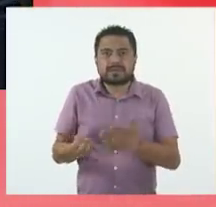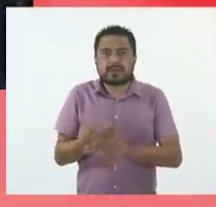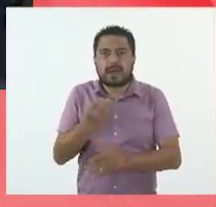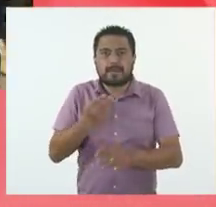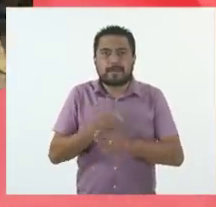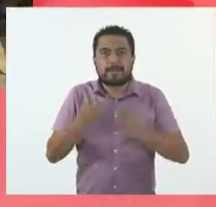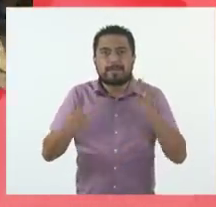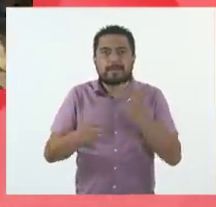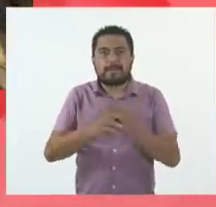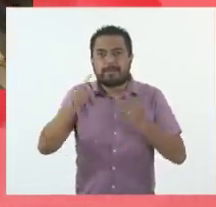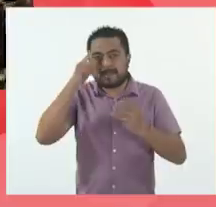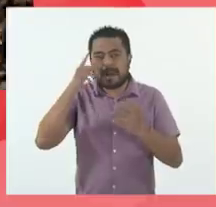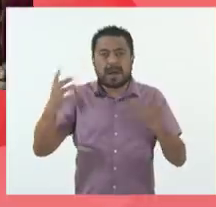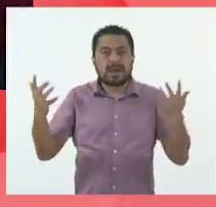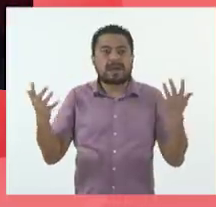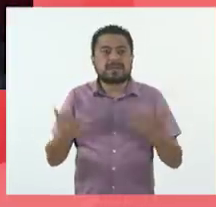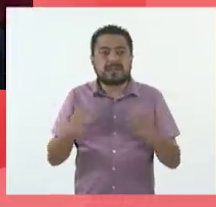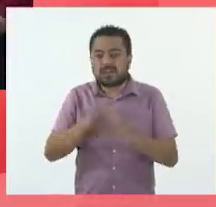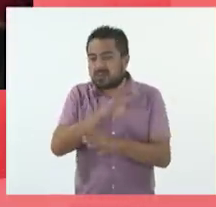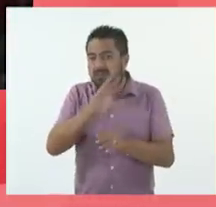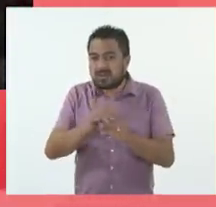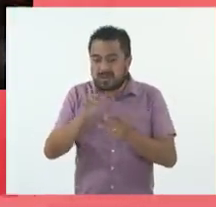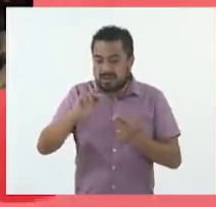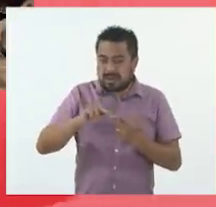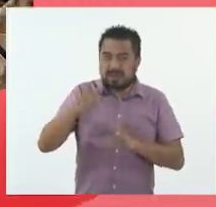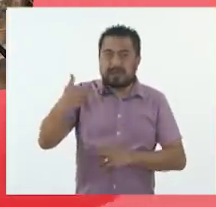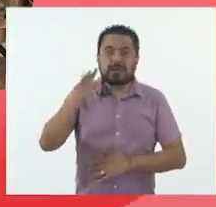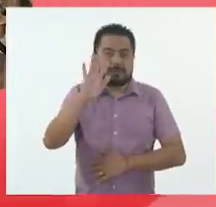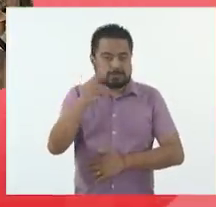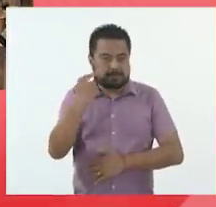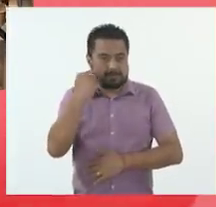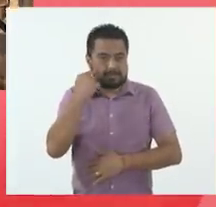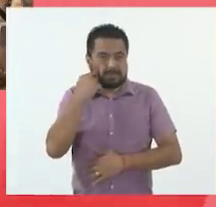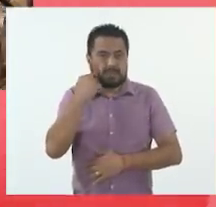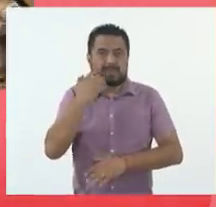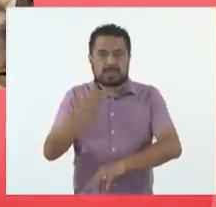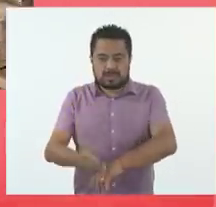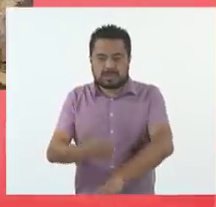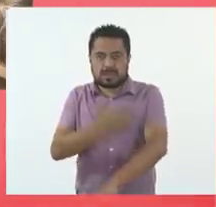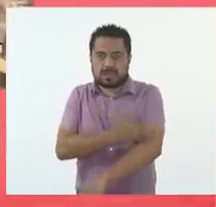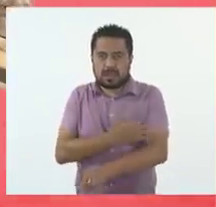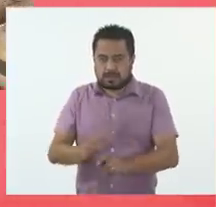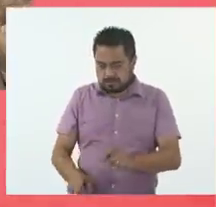material para hacer esas puntas. Vamos a ponerlo aquí, se le nombra la tabla, ¿verdad?